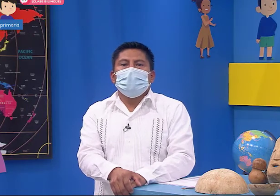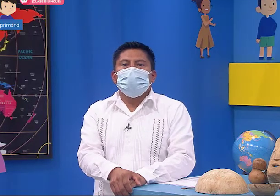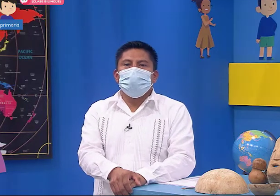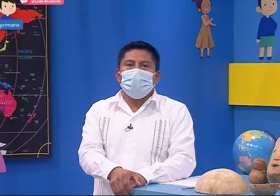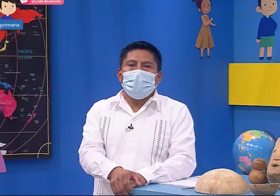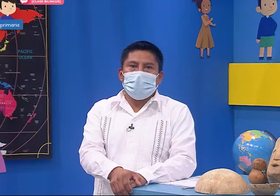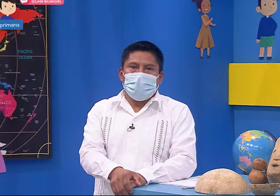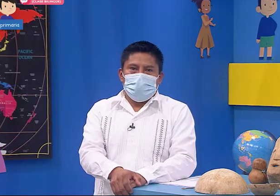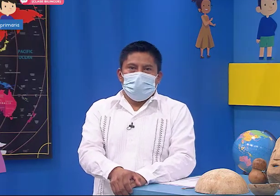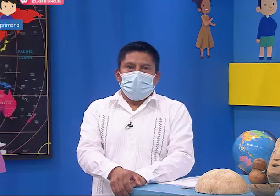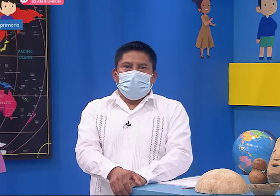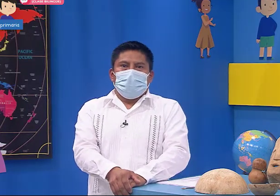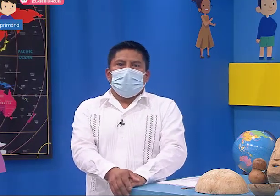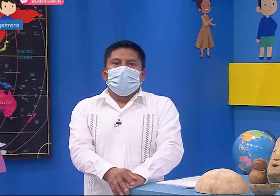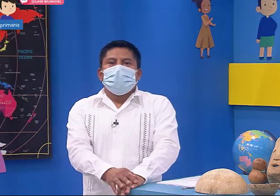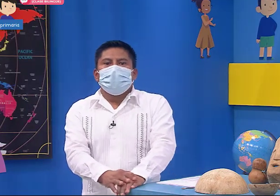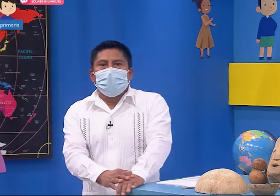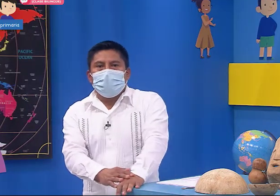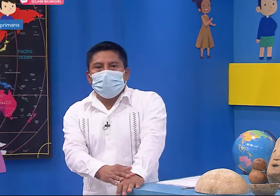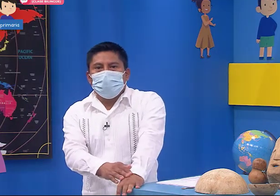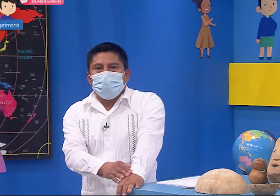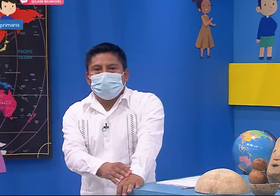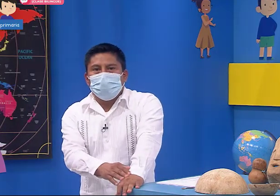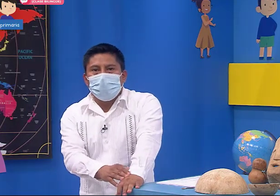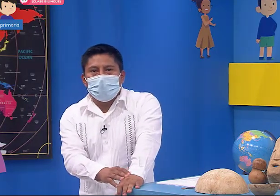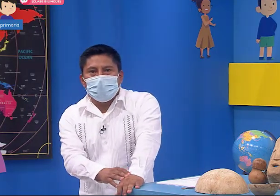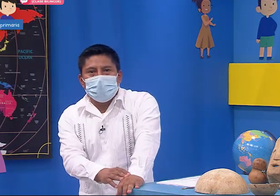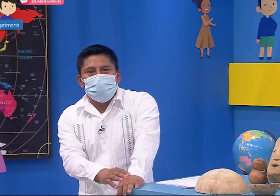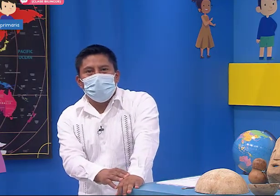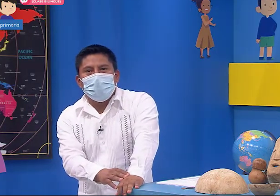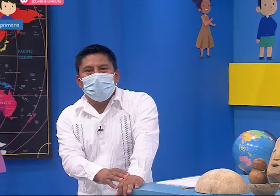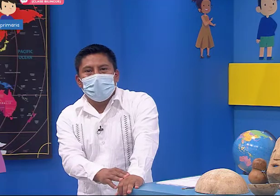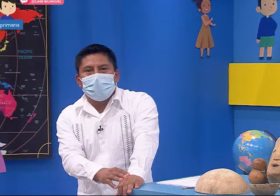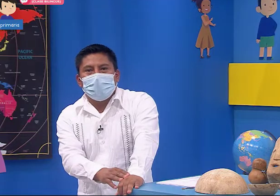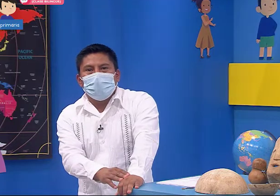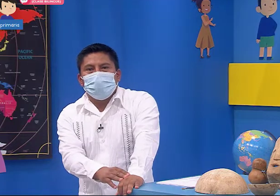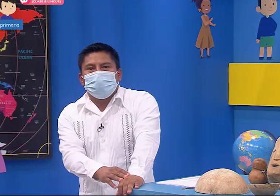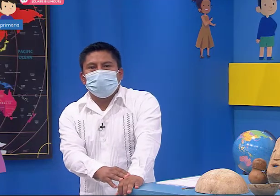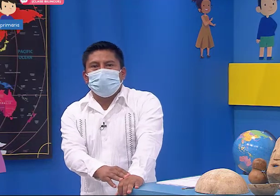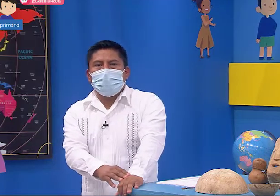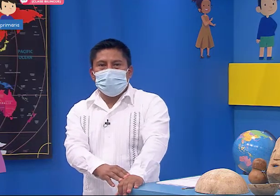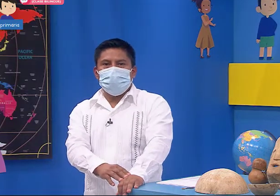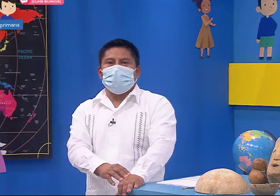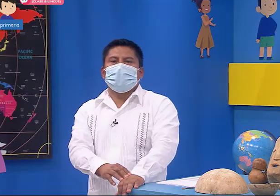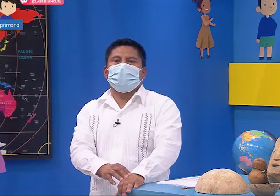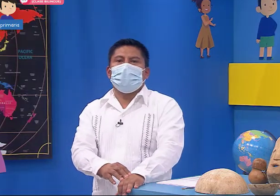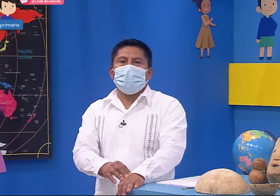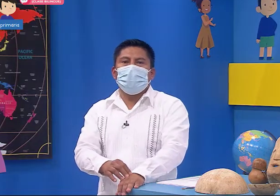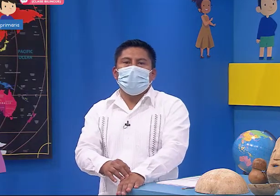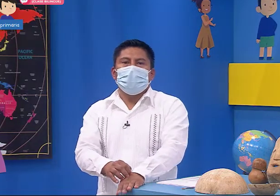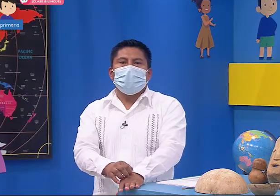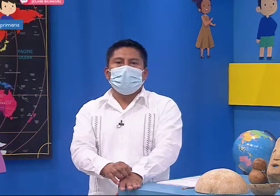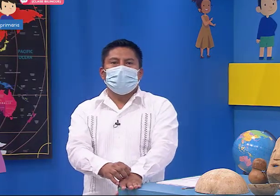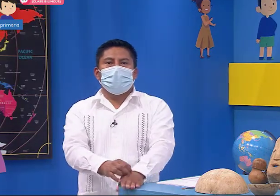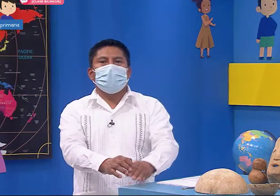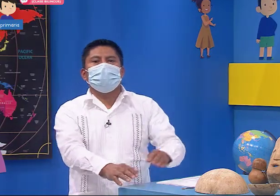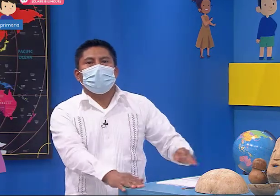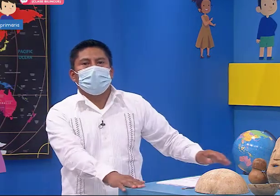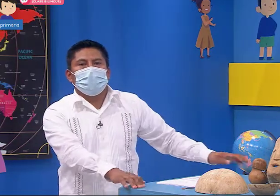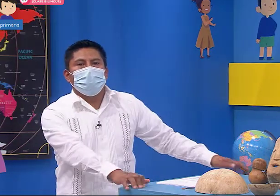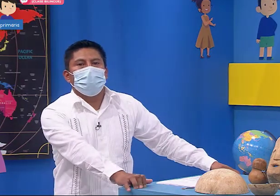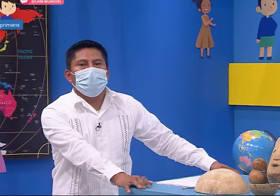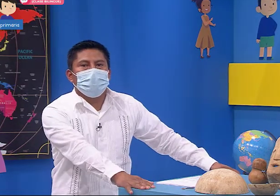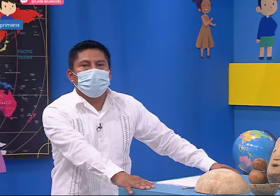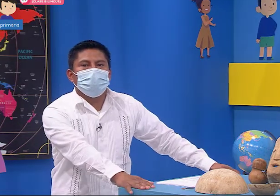Cochimi, Yumana, Seri, Otomangue, Maya, Totonaco, Tepegua,